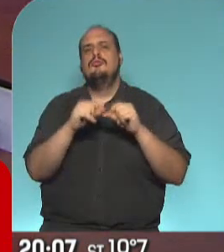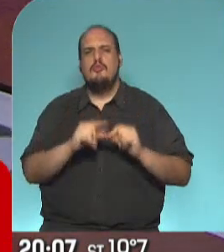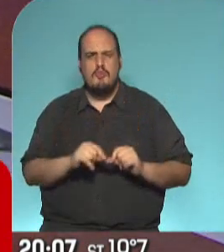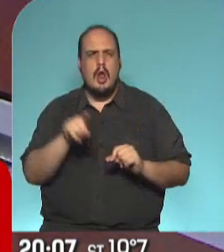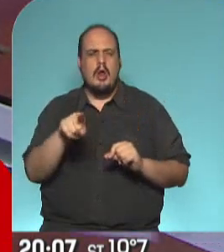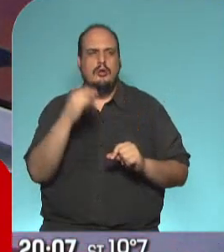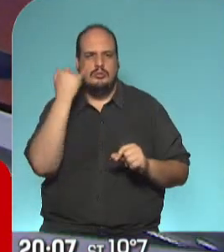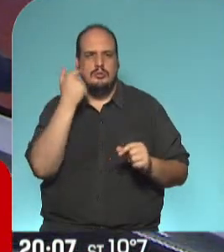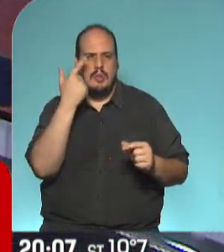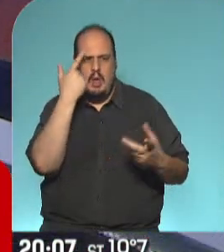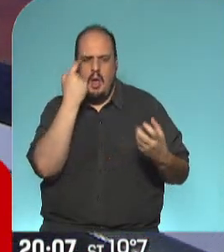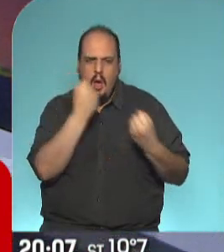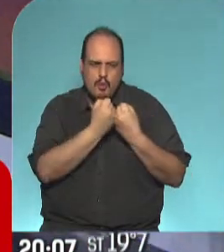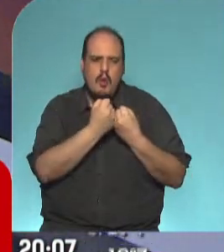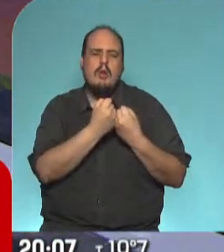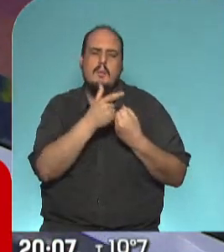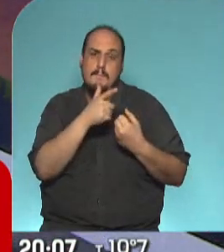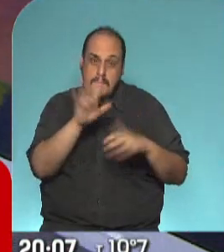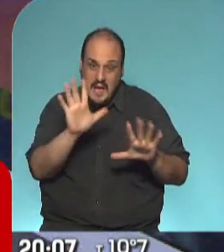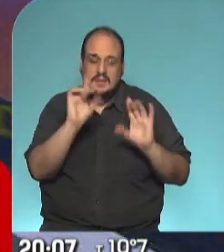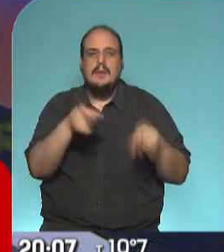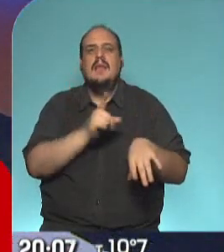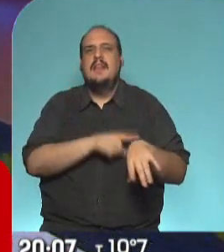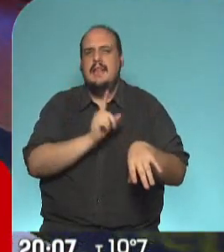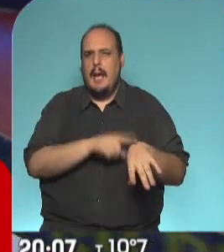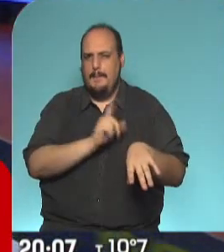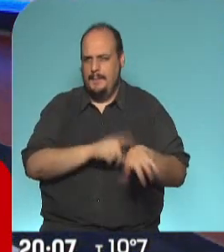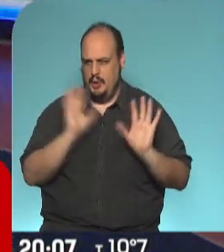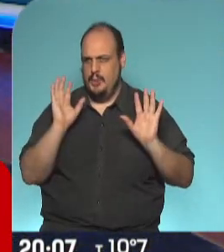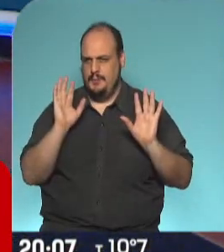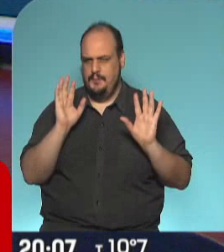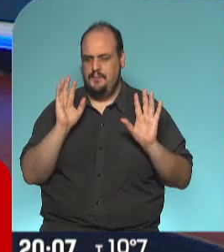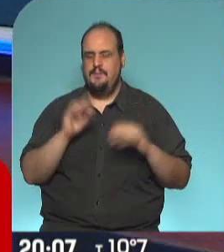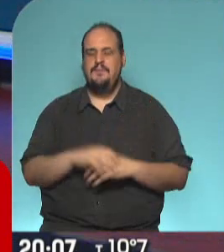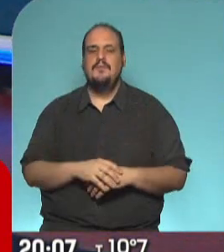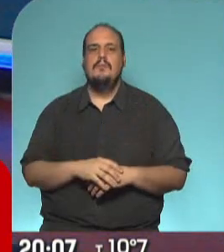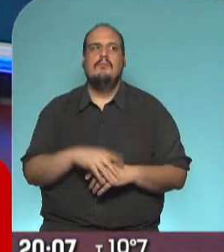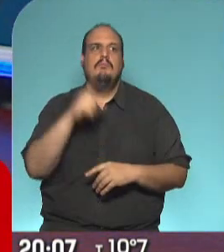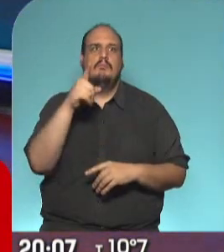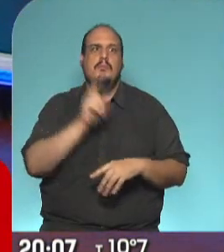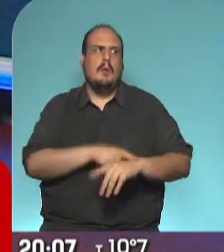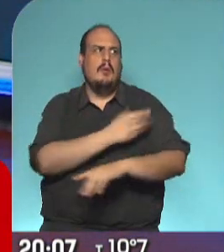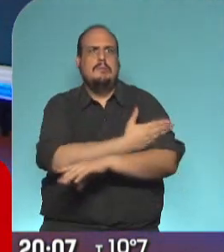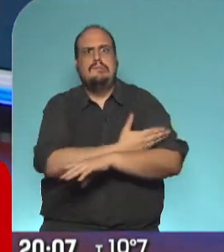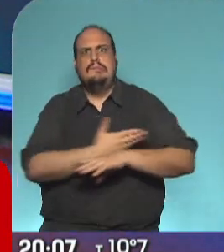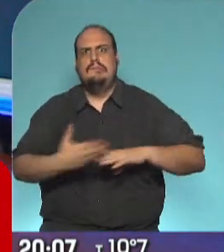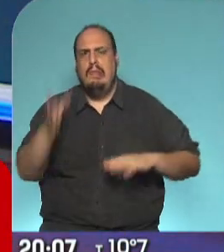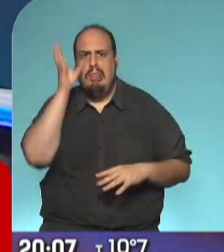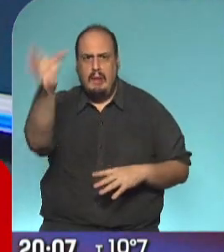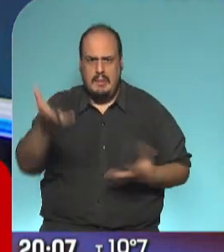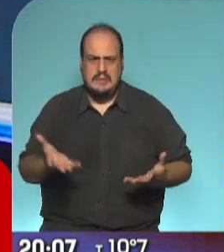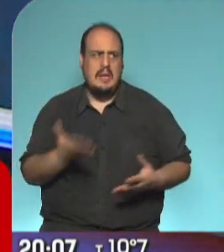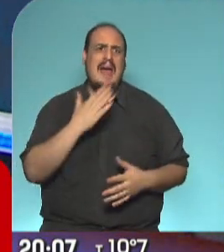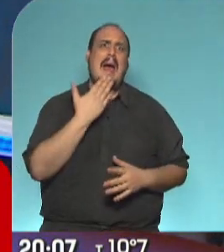las cifras económicas, monetarias, sino también en el tiempo. Alguno puede decir, ha transcurrido demasiado tiempo. Estamos hablando